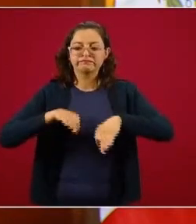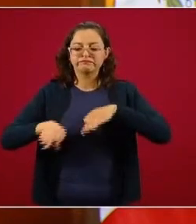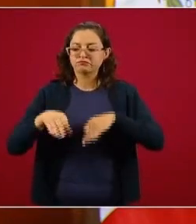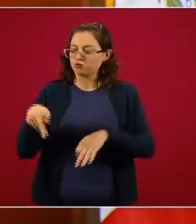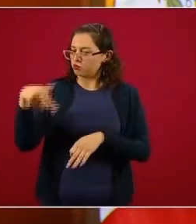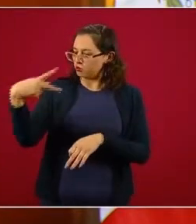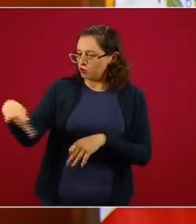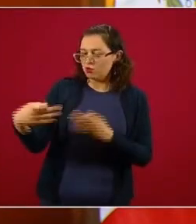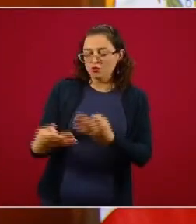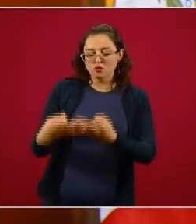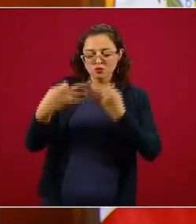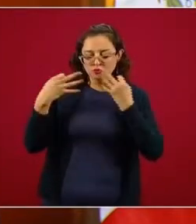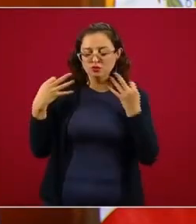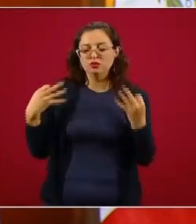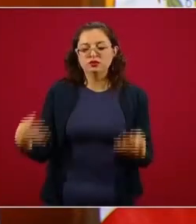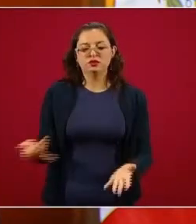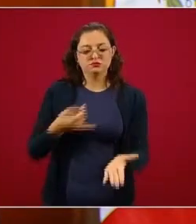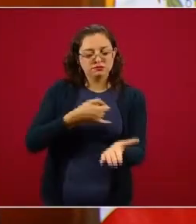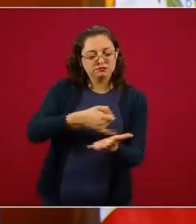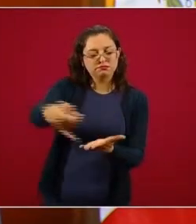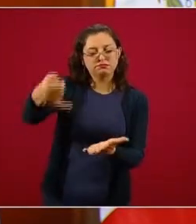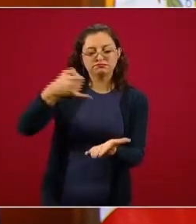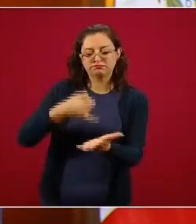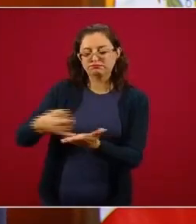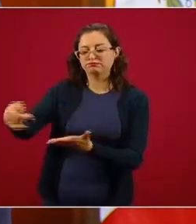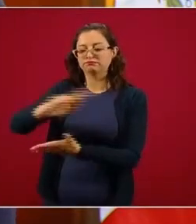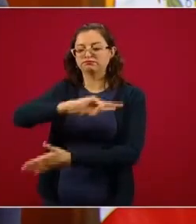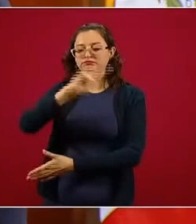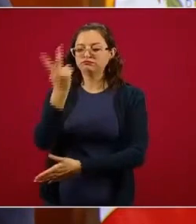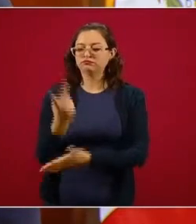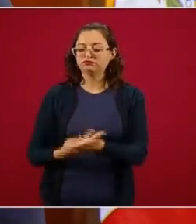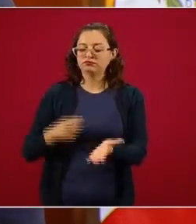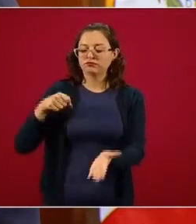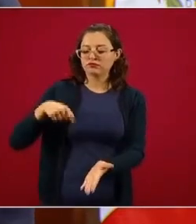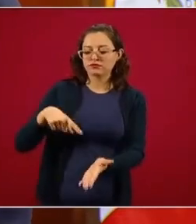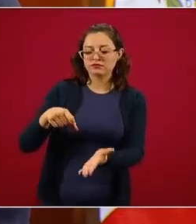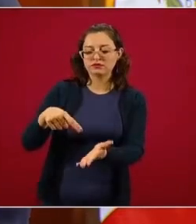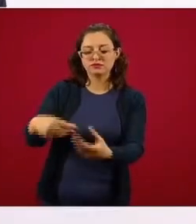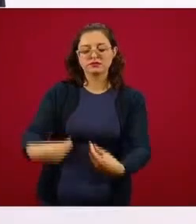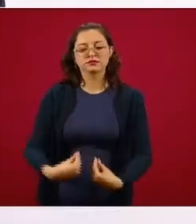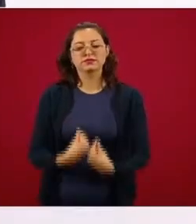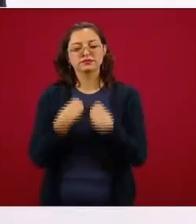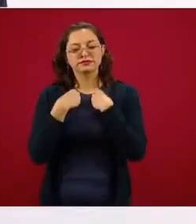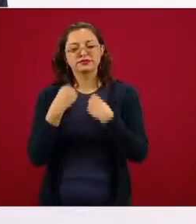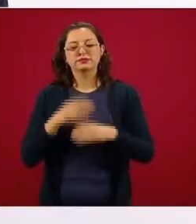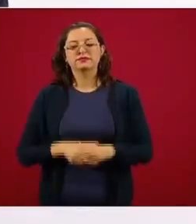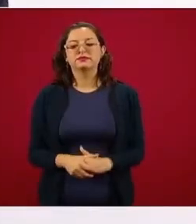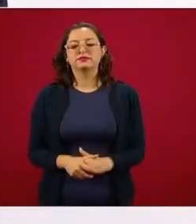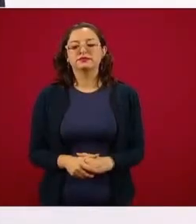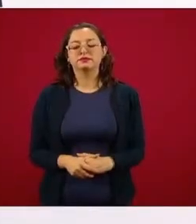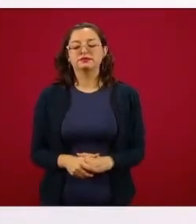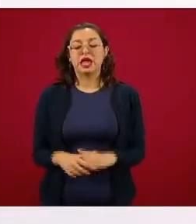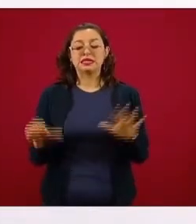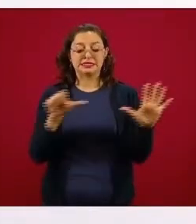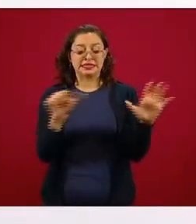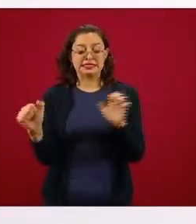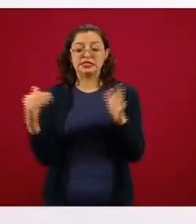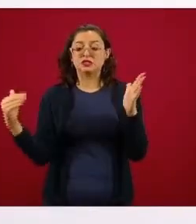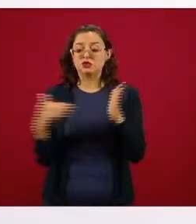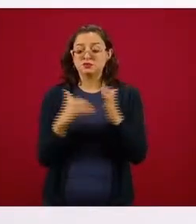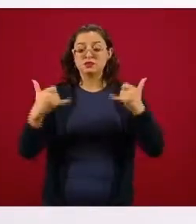en sus propias parcelas en el programa Sembrando Vida. 600,000 jóvenes